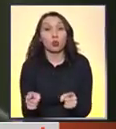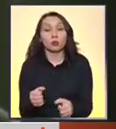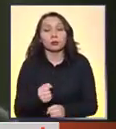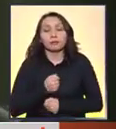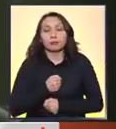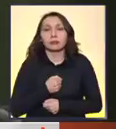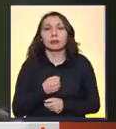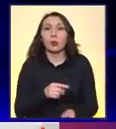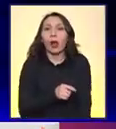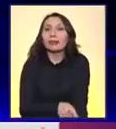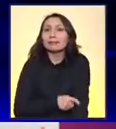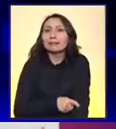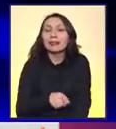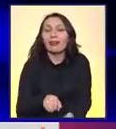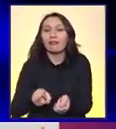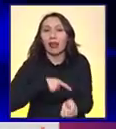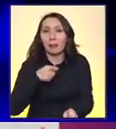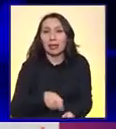familiar.